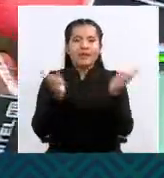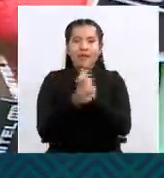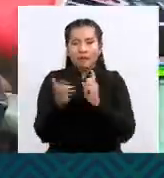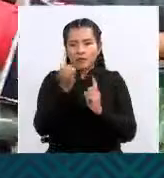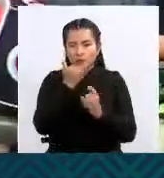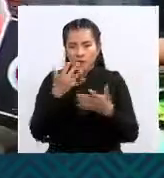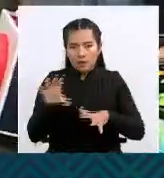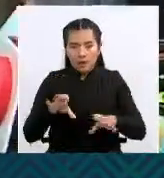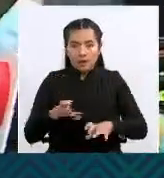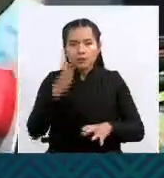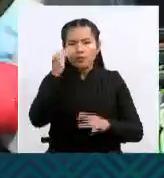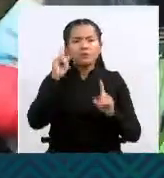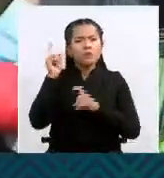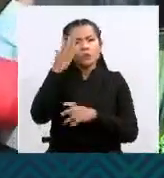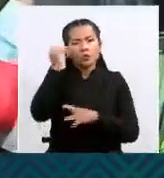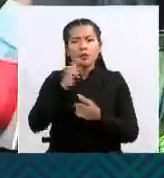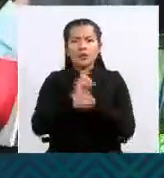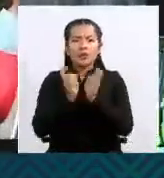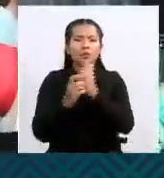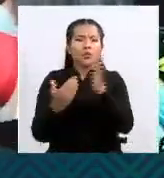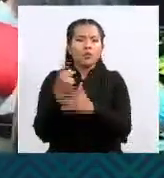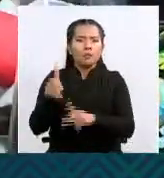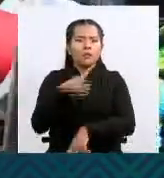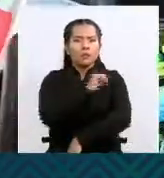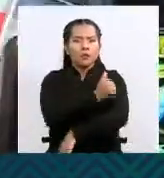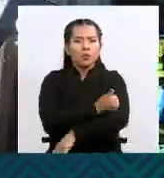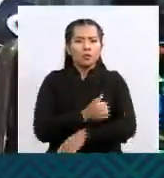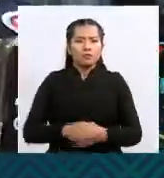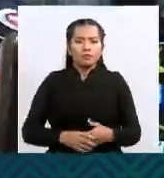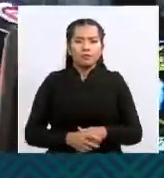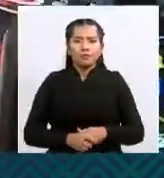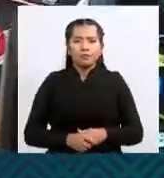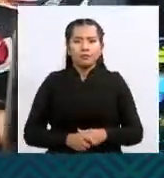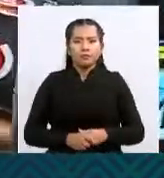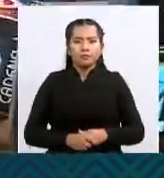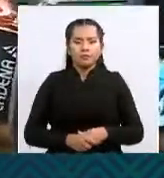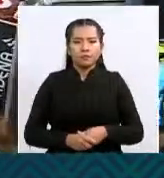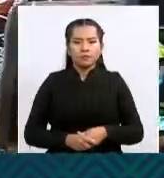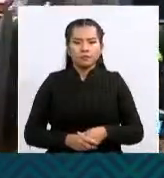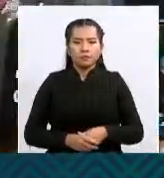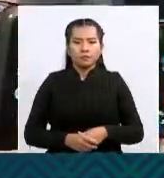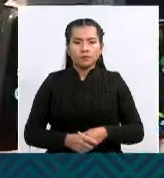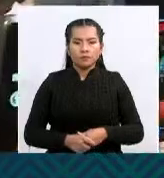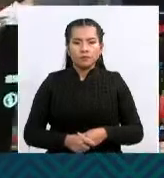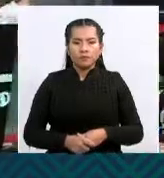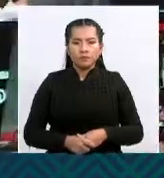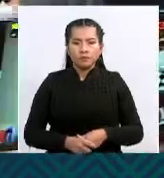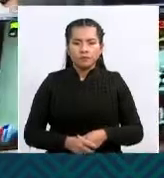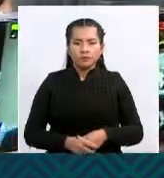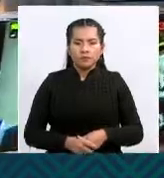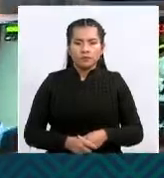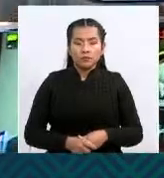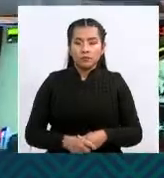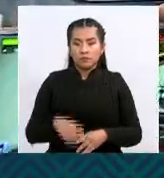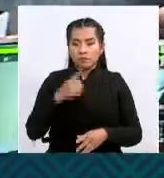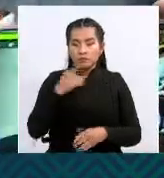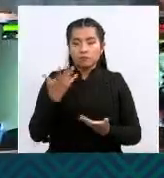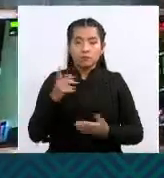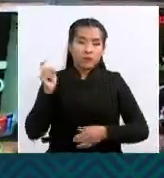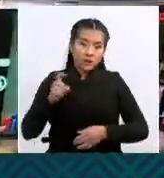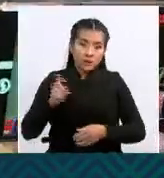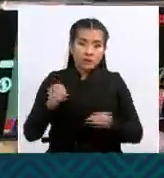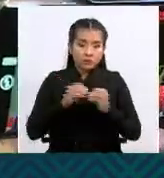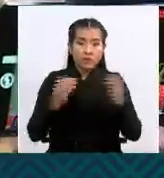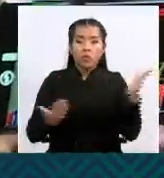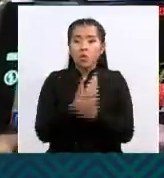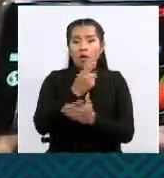más se realizaría. ¿Por qué sería el cambio, por favor? Estamos realizando, bueno, se va a hacer este movimiento para hacer un cambio nuevamente. Claro, porque se tiene que oxigenar la